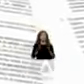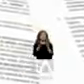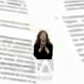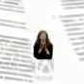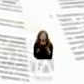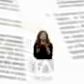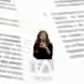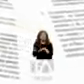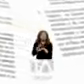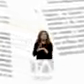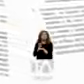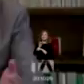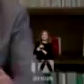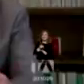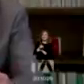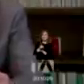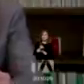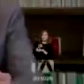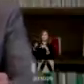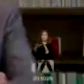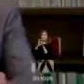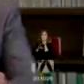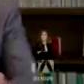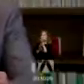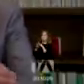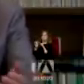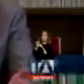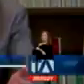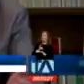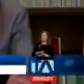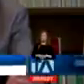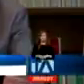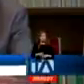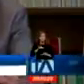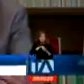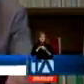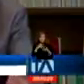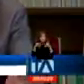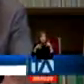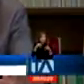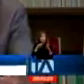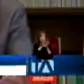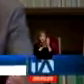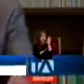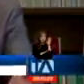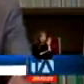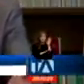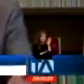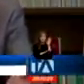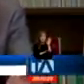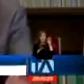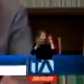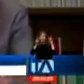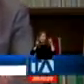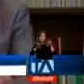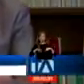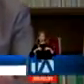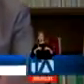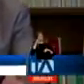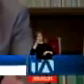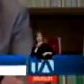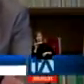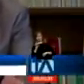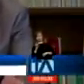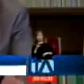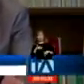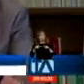fue rechazado por la Corte. Ahora, si los miembros de la Corte no tuvieran el valor civil de otorgar las medidas cautelares, pero sí aceptar a trámite la demanda, lo que implica que la